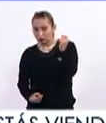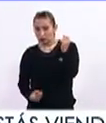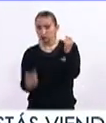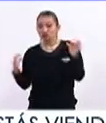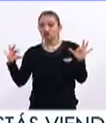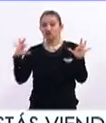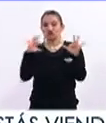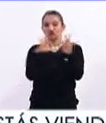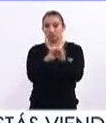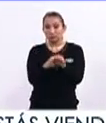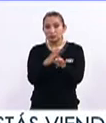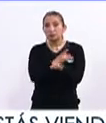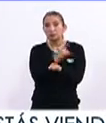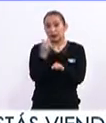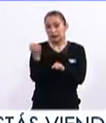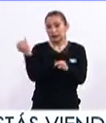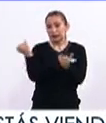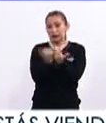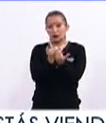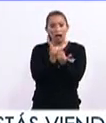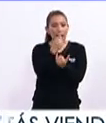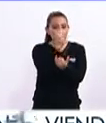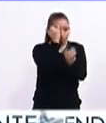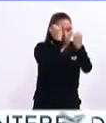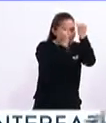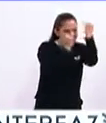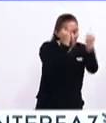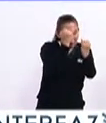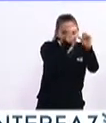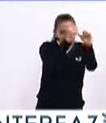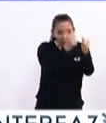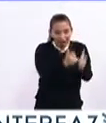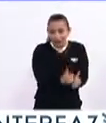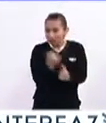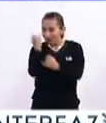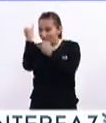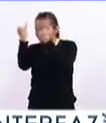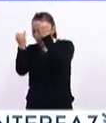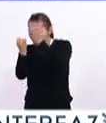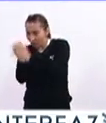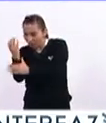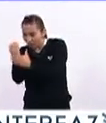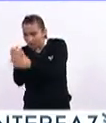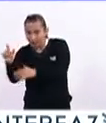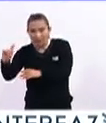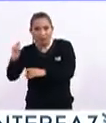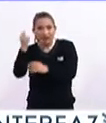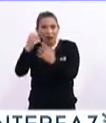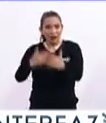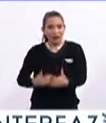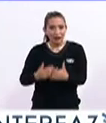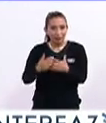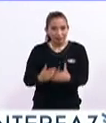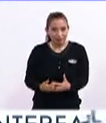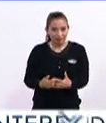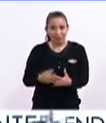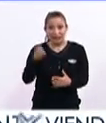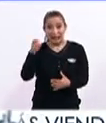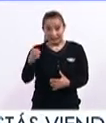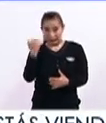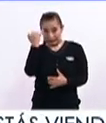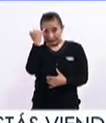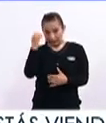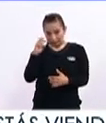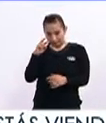Van hermanados porque finalmente es lo mismo, la creatividad artística y la innovación tecnológica. Con este